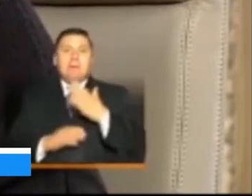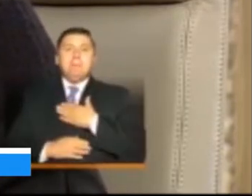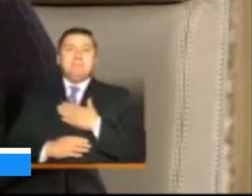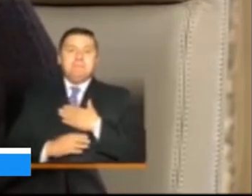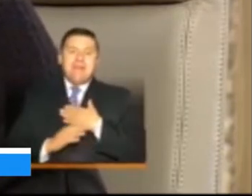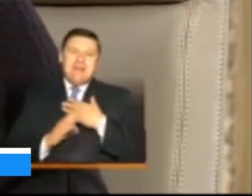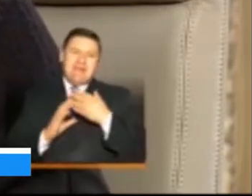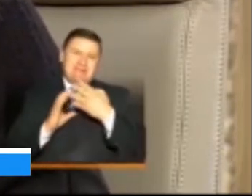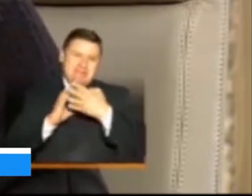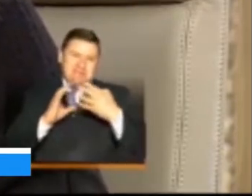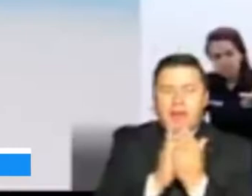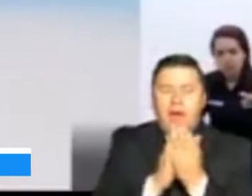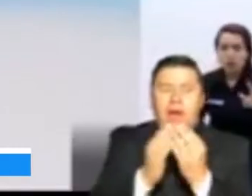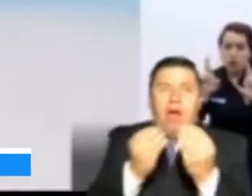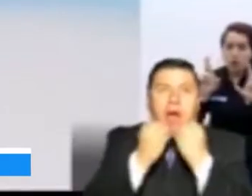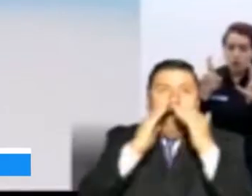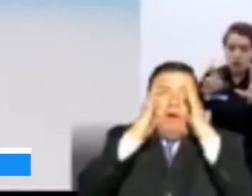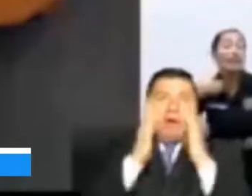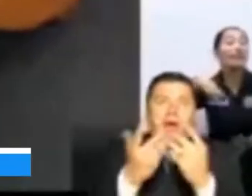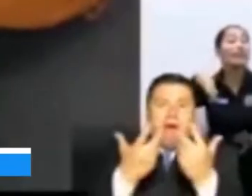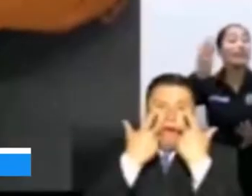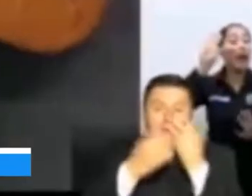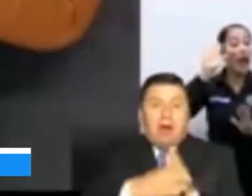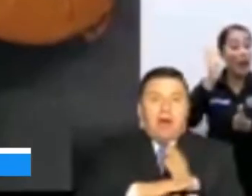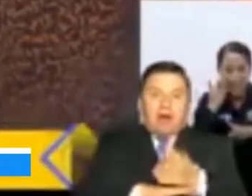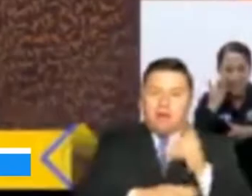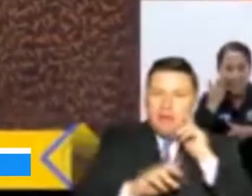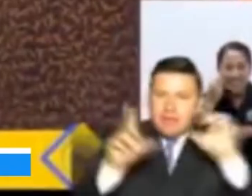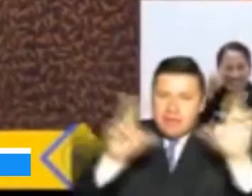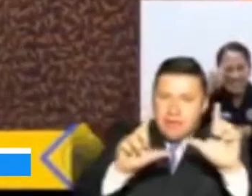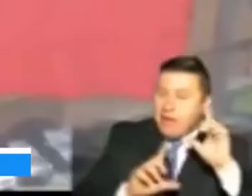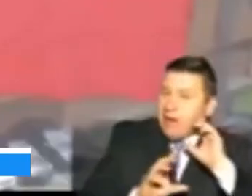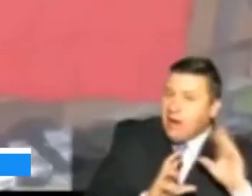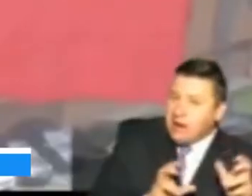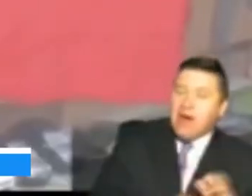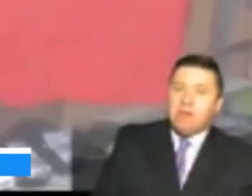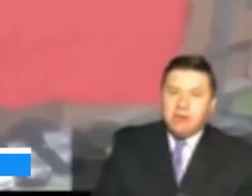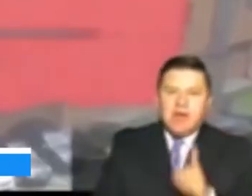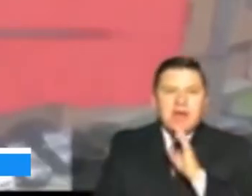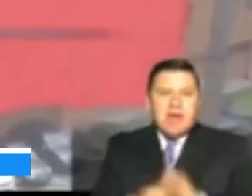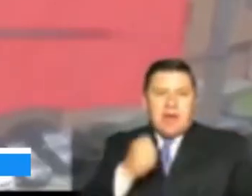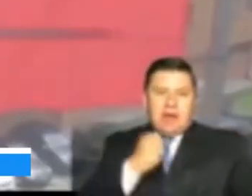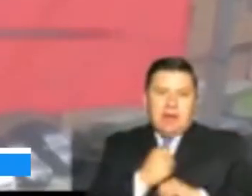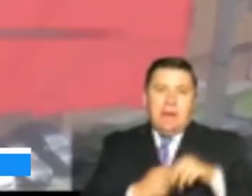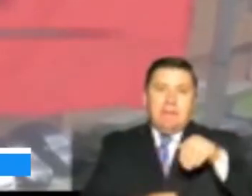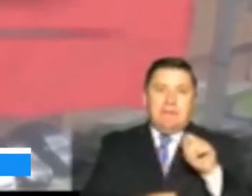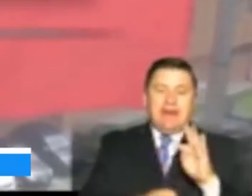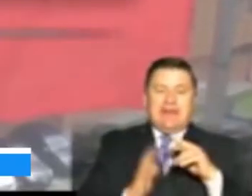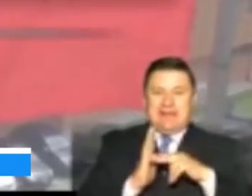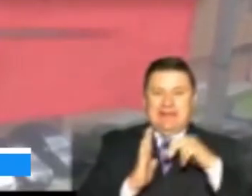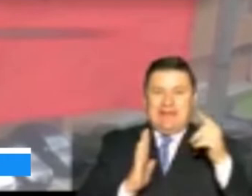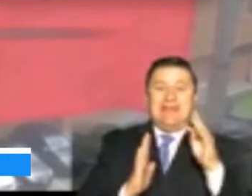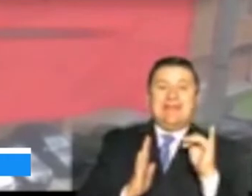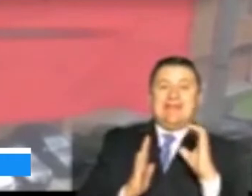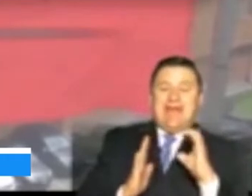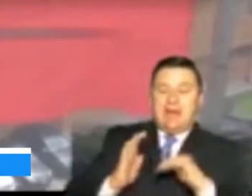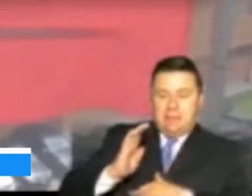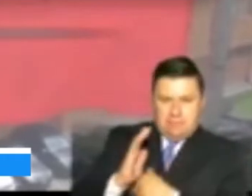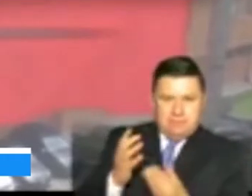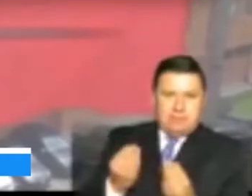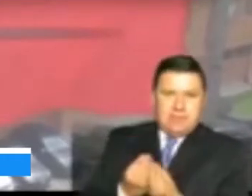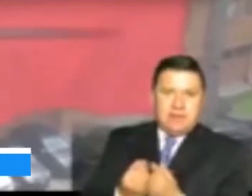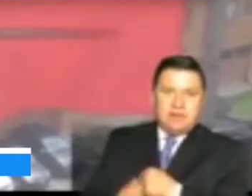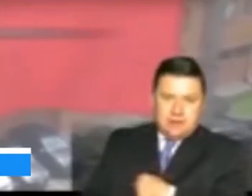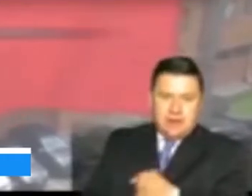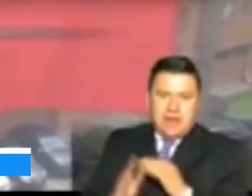Señal. Este es un proyecto que, como dije, que lo que muestra es que todos trabajando juntos podemos llevar todos